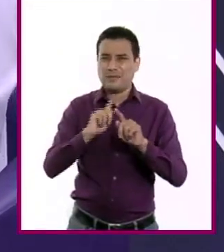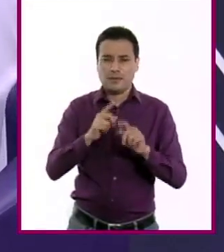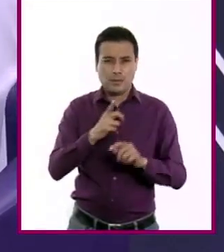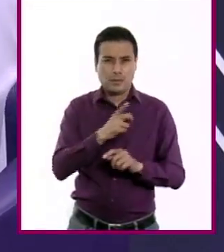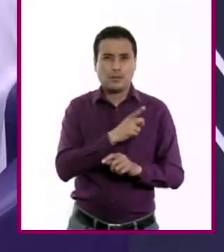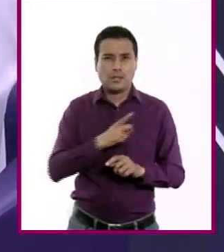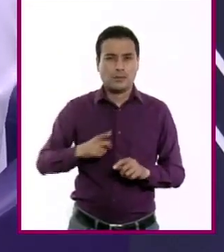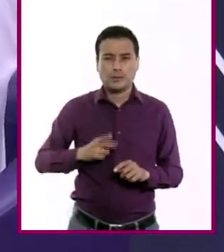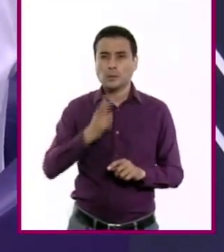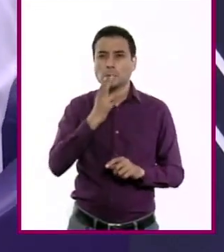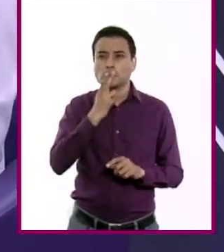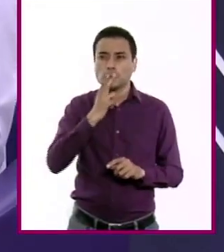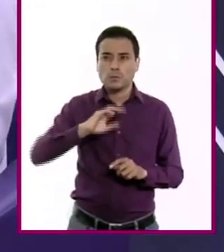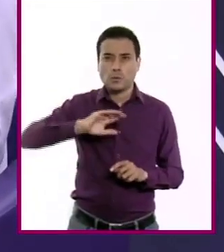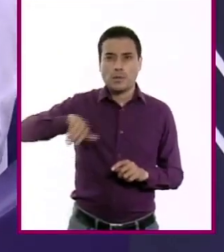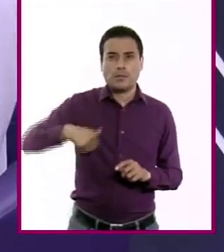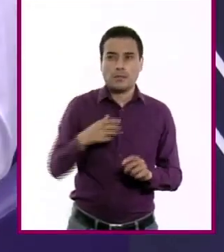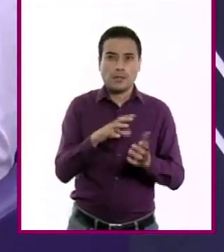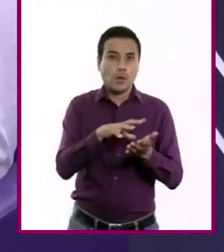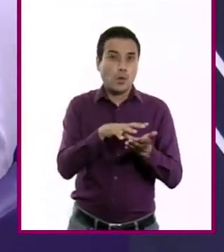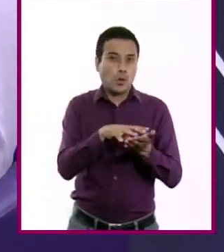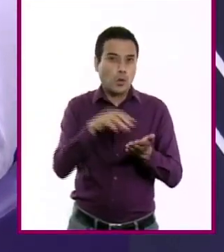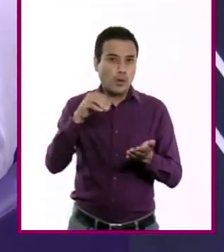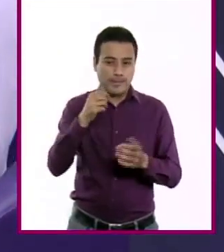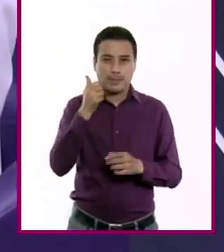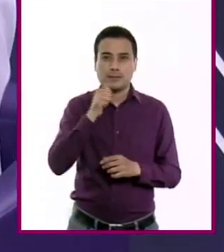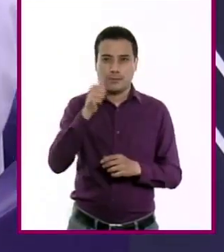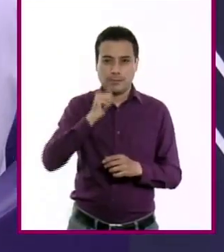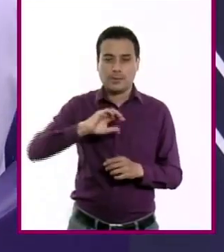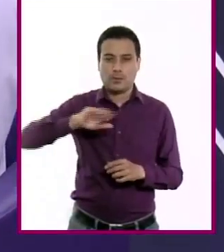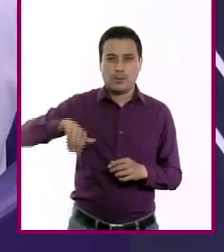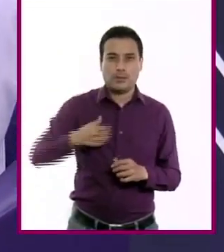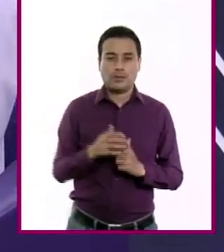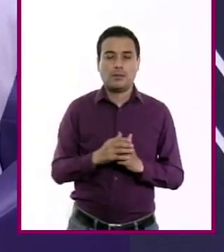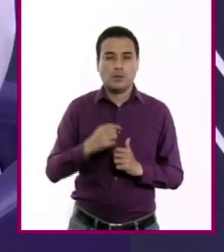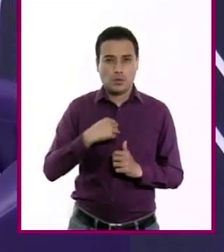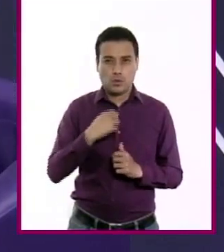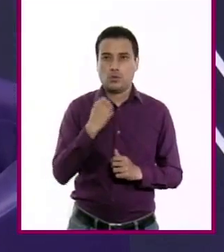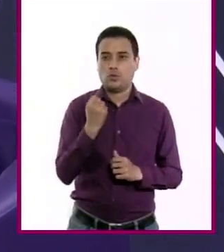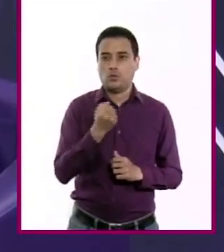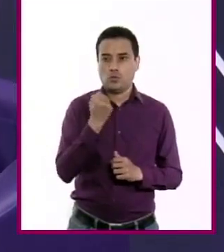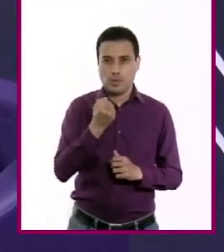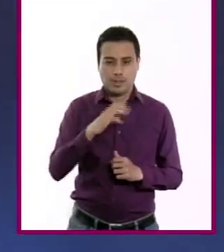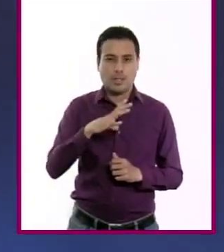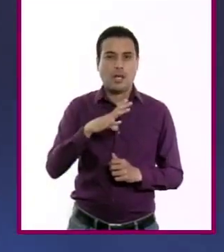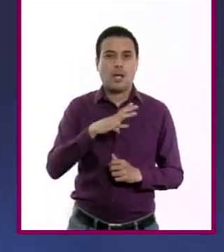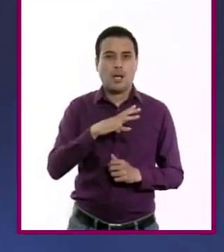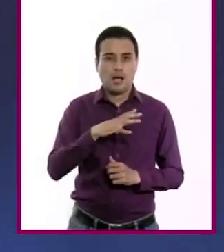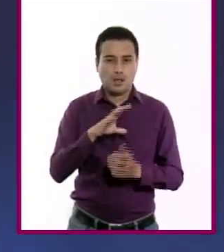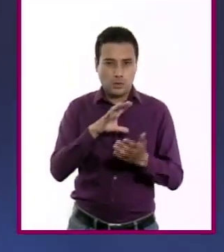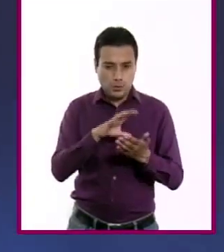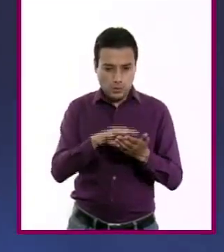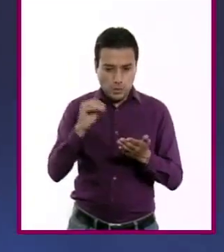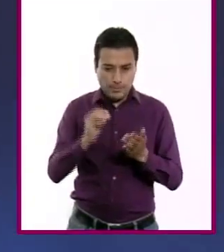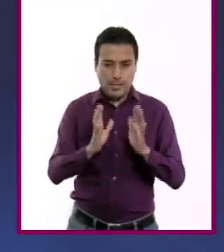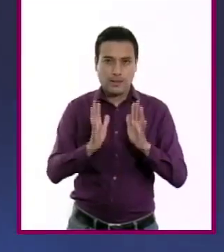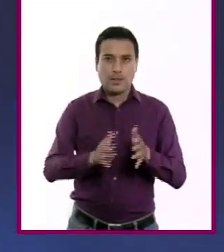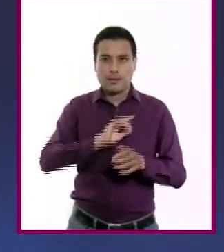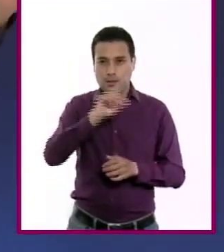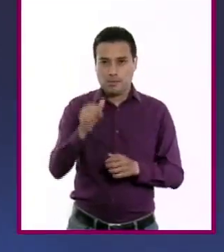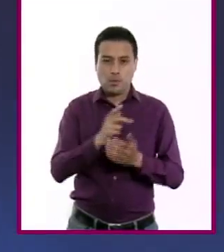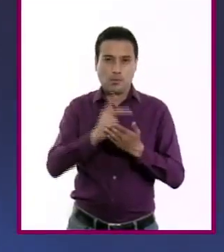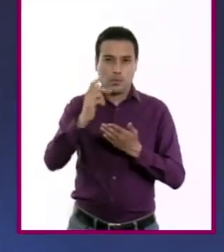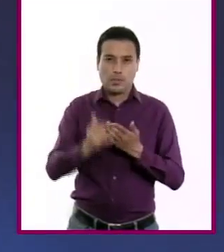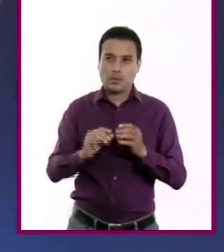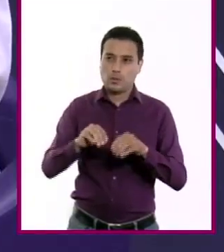tengan una copia. Háganla constantemente. Yo afortunadamente tenía una copia de la información y pude presentar mi proyecto.